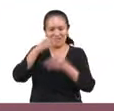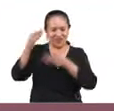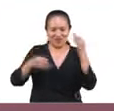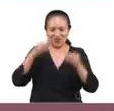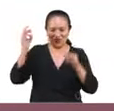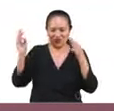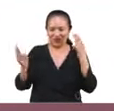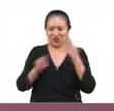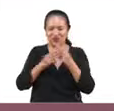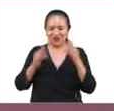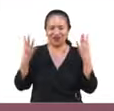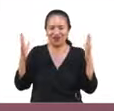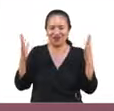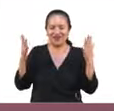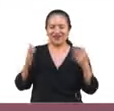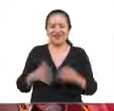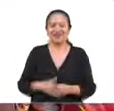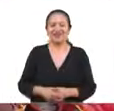mundo!